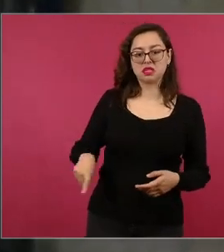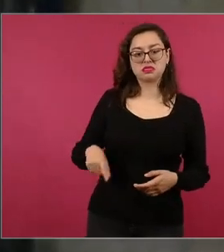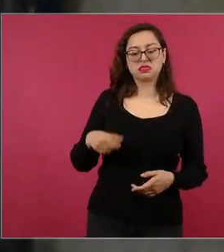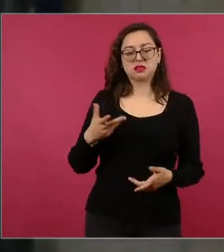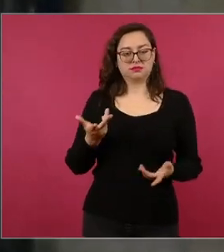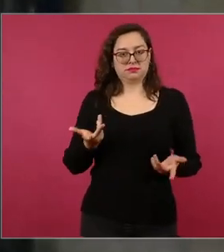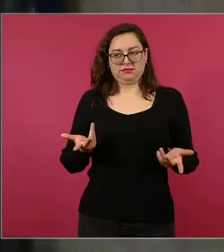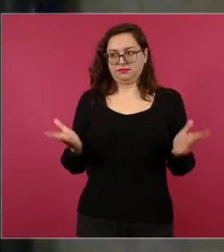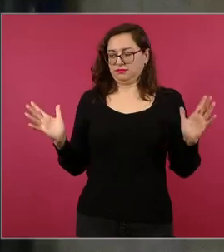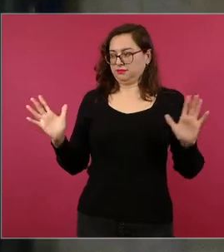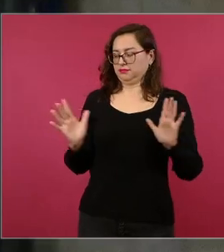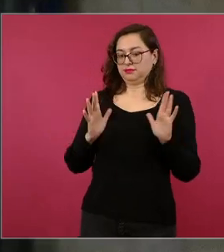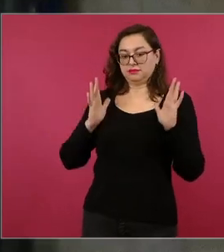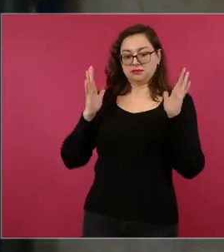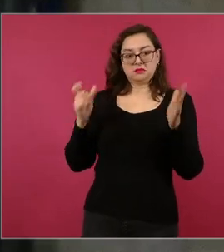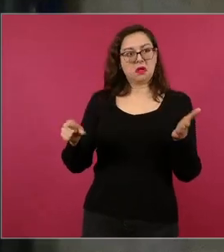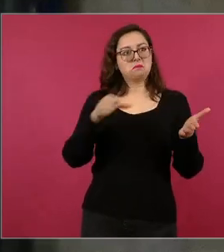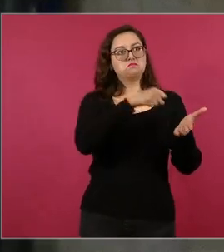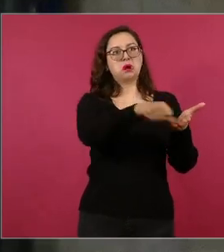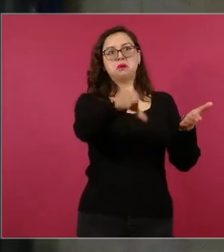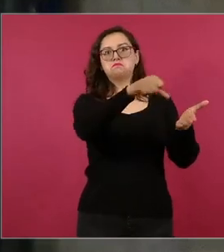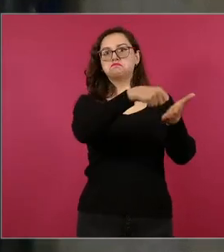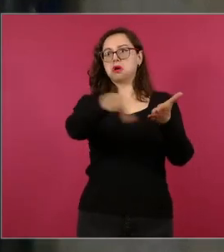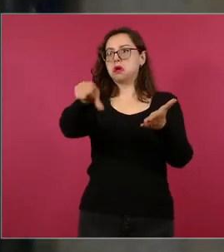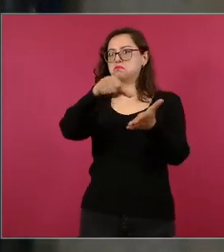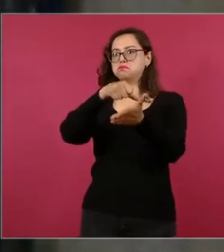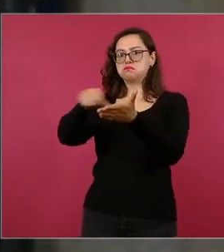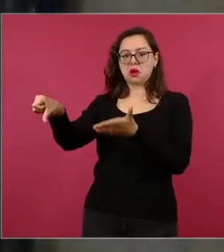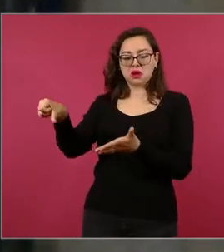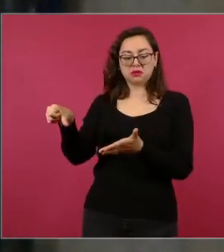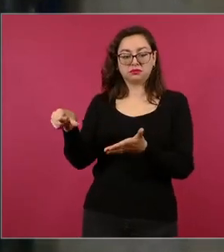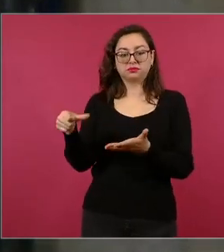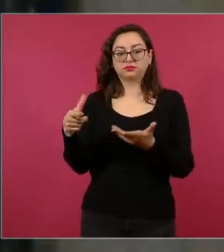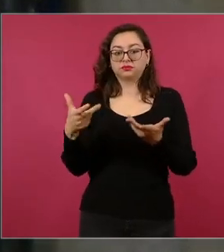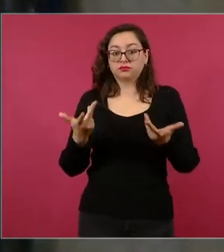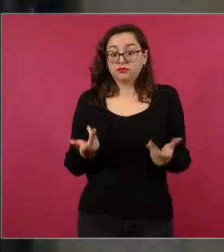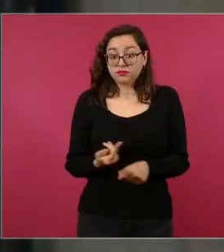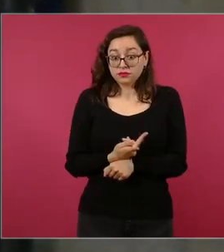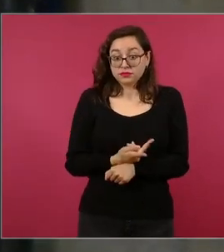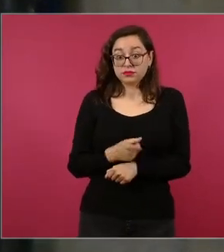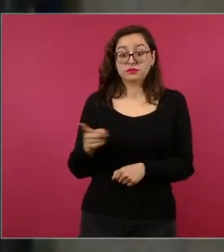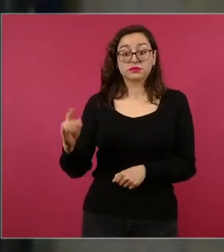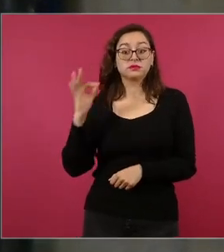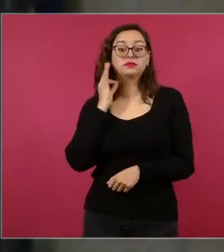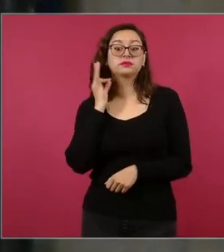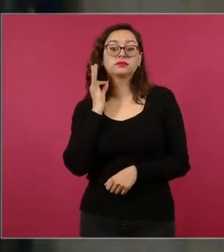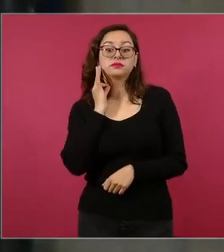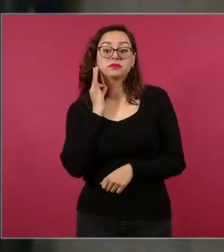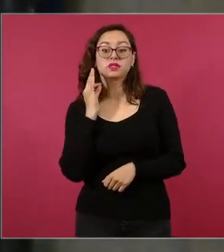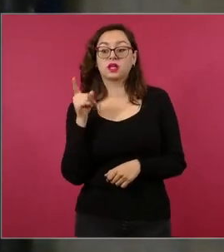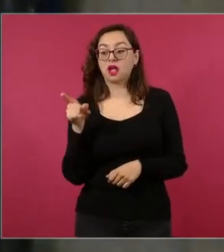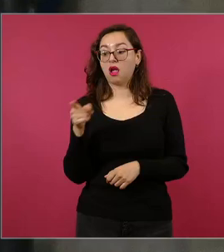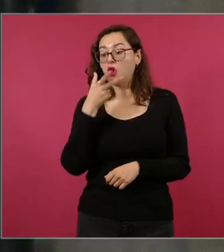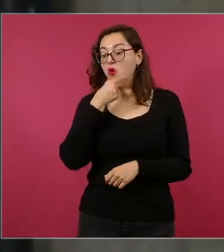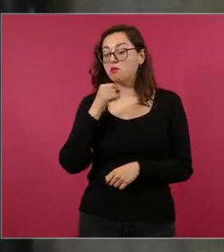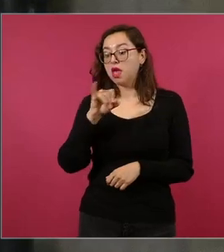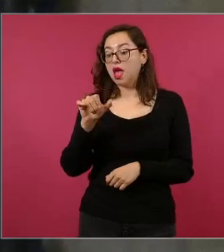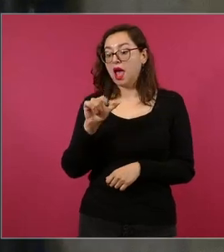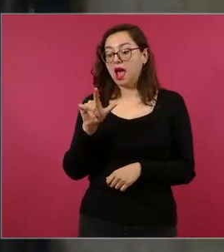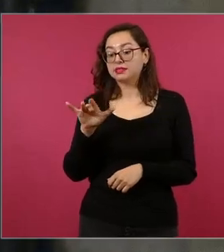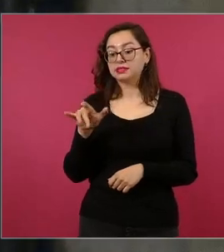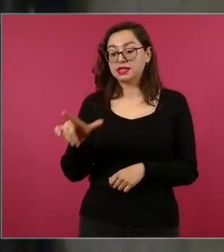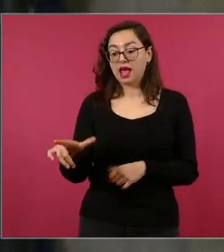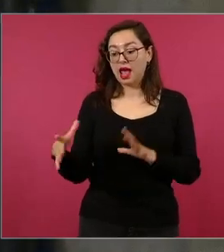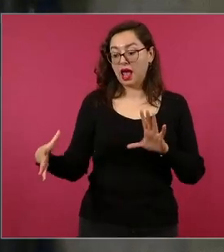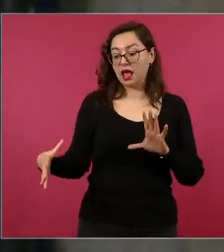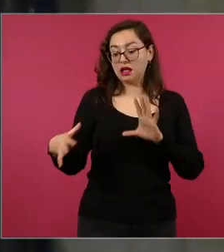y proceden a sellar estos establecimientos. Tal parece que la Fiscalía del Estado a cargo de Raciel López trabaja para el